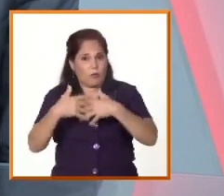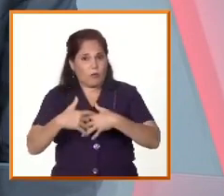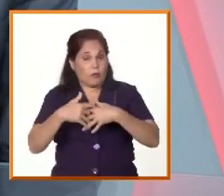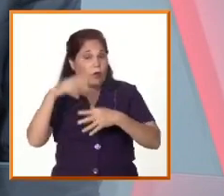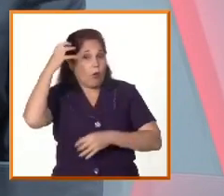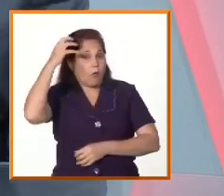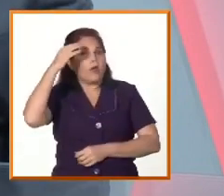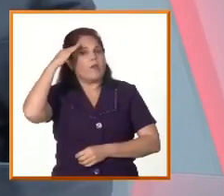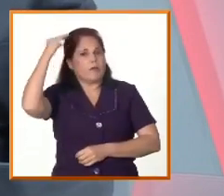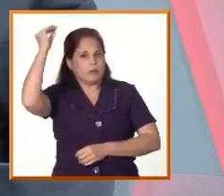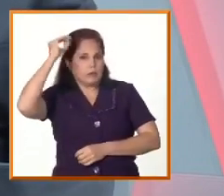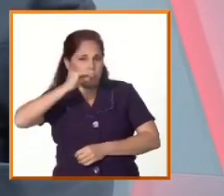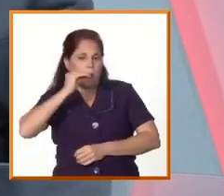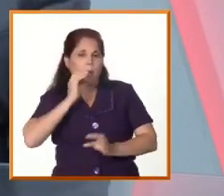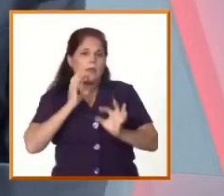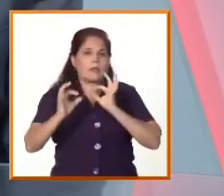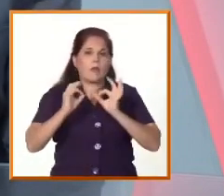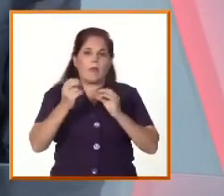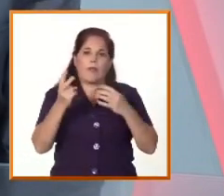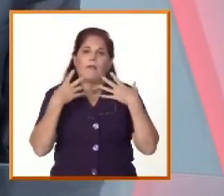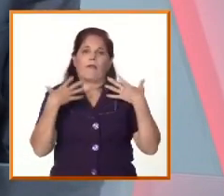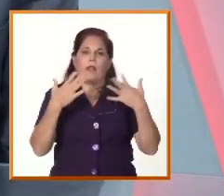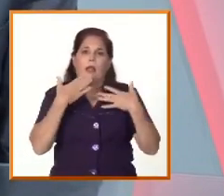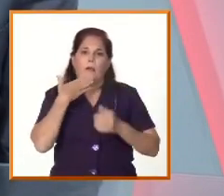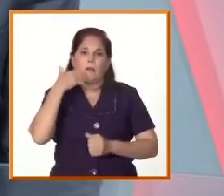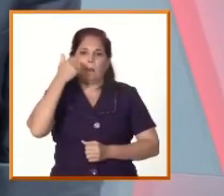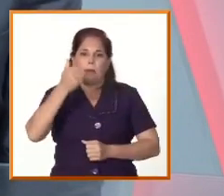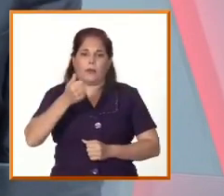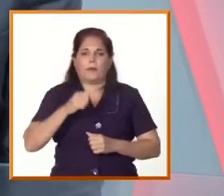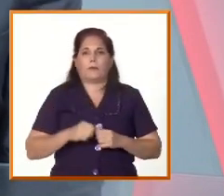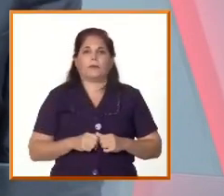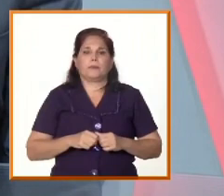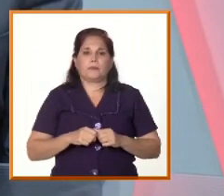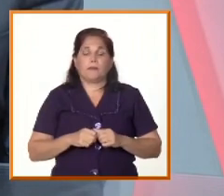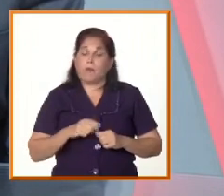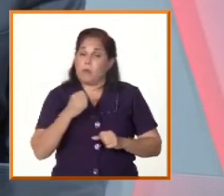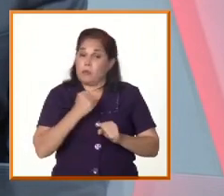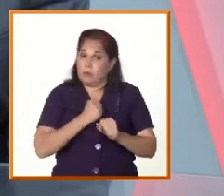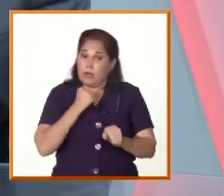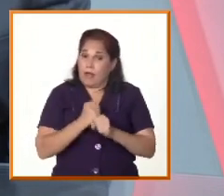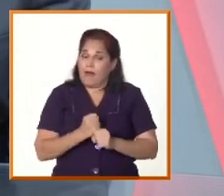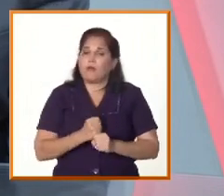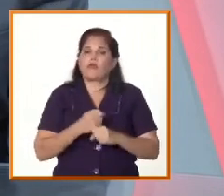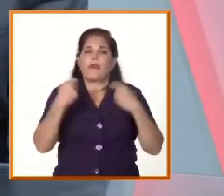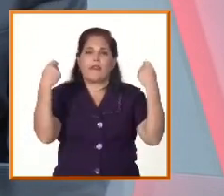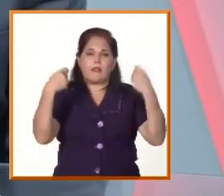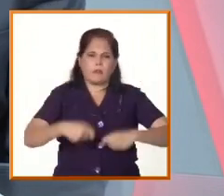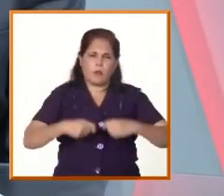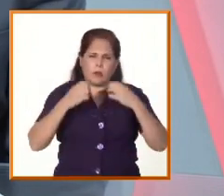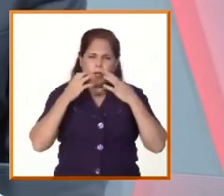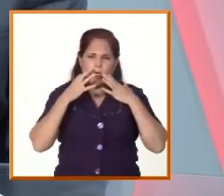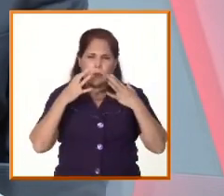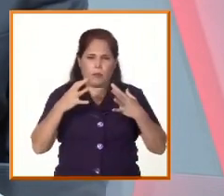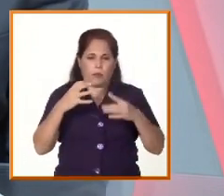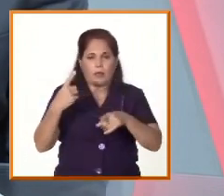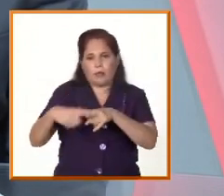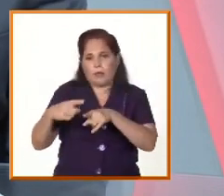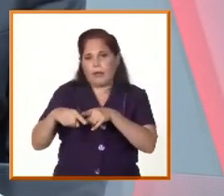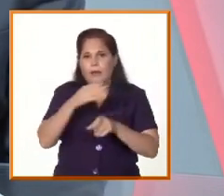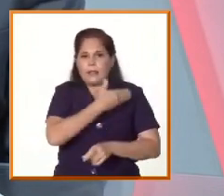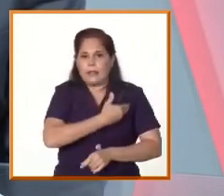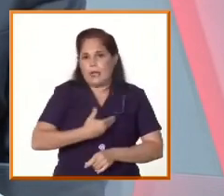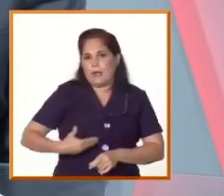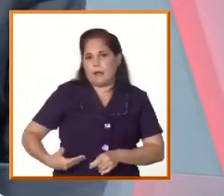gobierno para asegurar un mejor verano están puestos todos los empeños se han tomado decisiones importantes por el país y en materia de cerveza